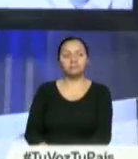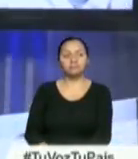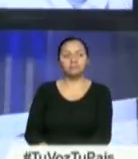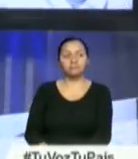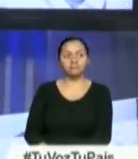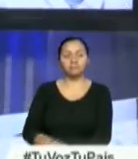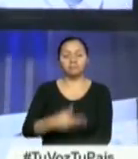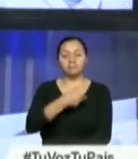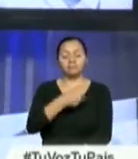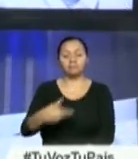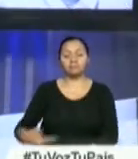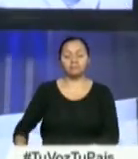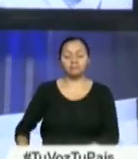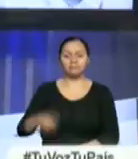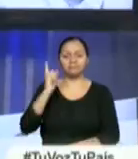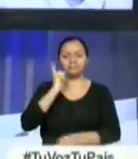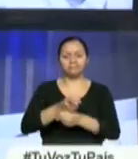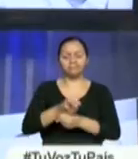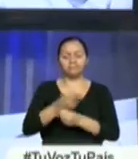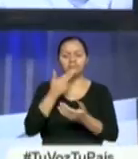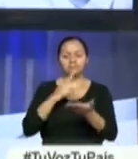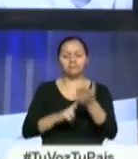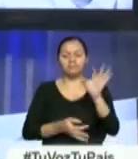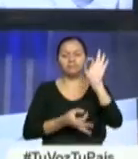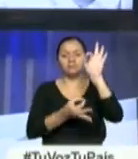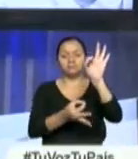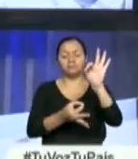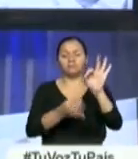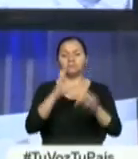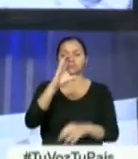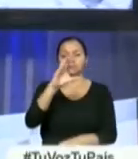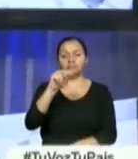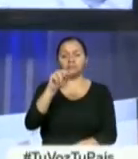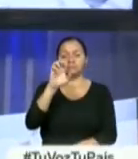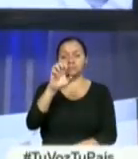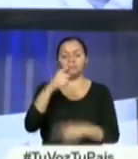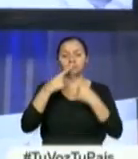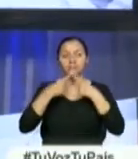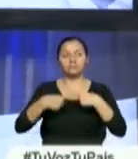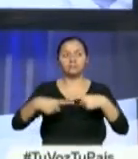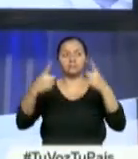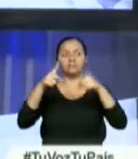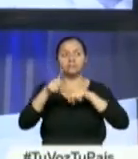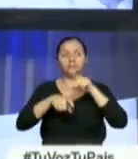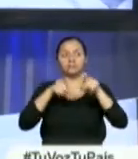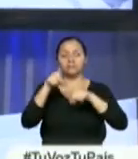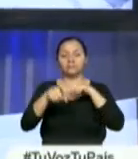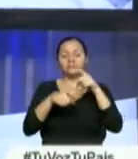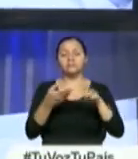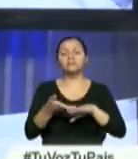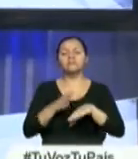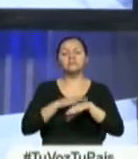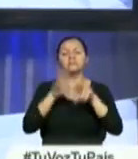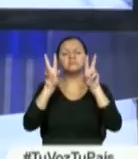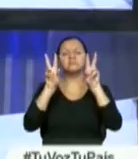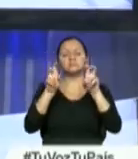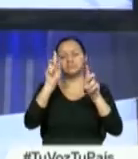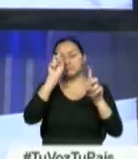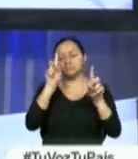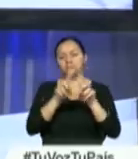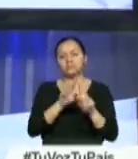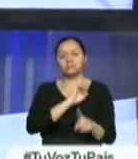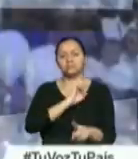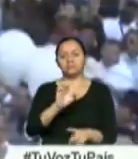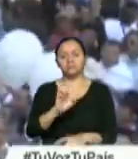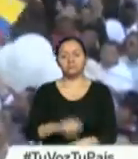Ejecutivo emitirá el decreto que dispone al Consejo Nacional Electoral CNE convocar a la consulta popular sobre el denominado Pacto